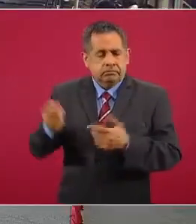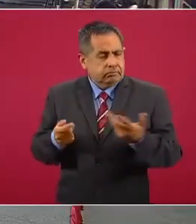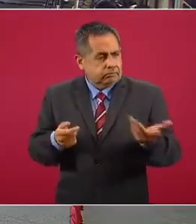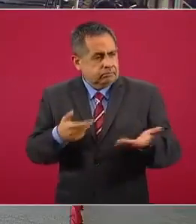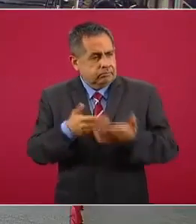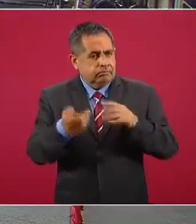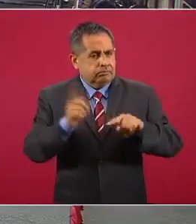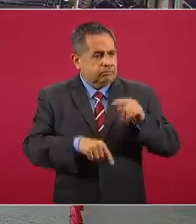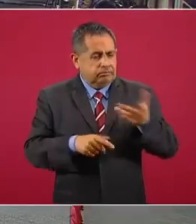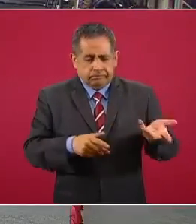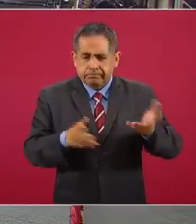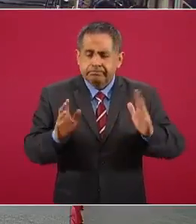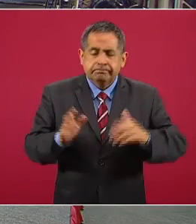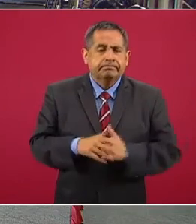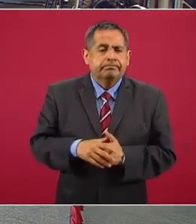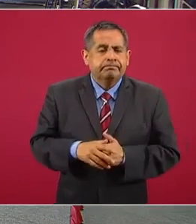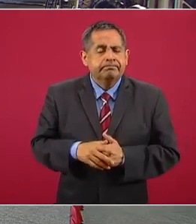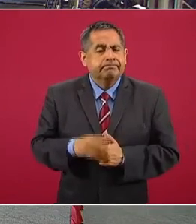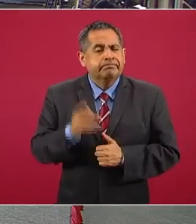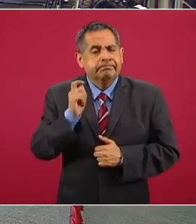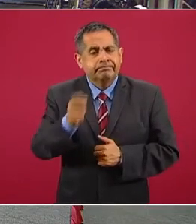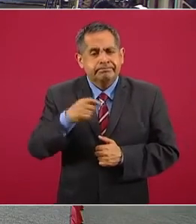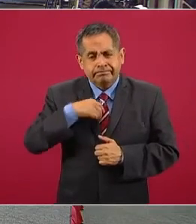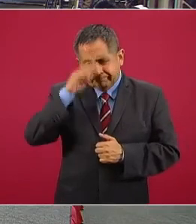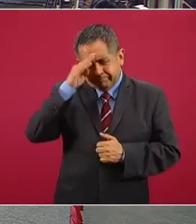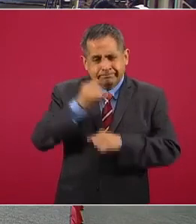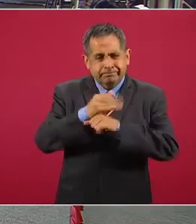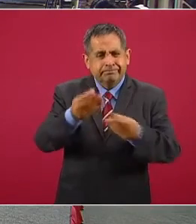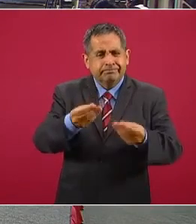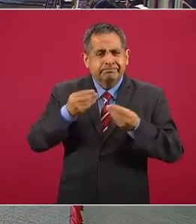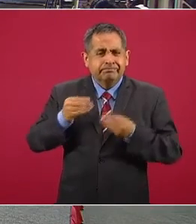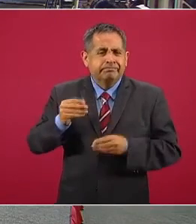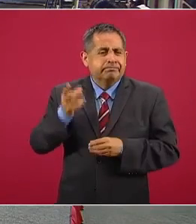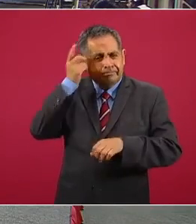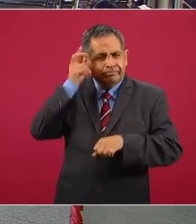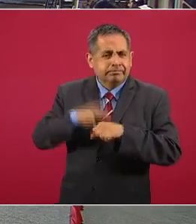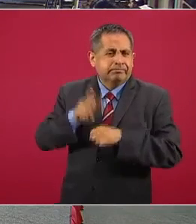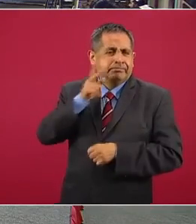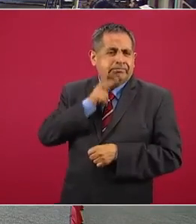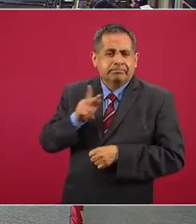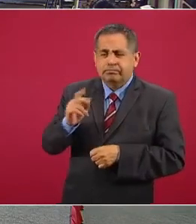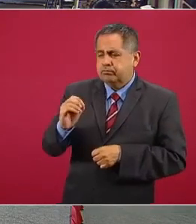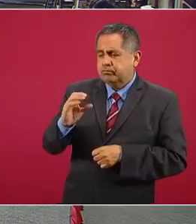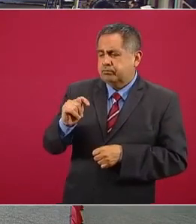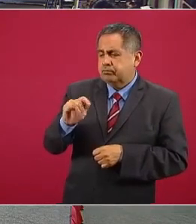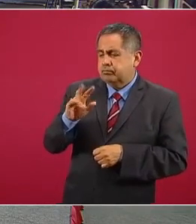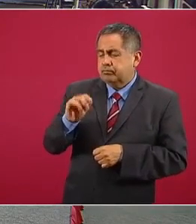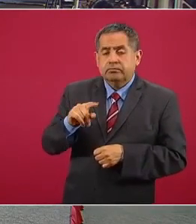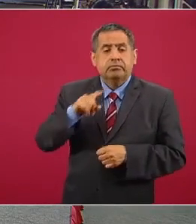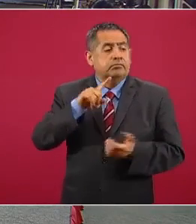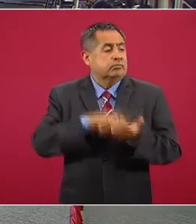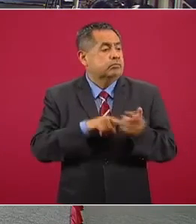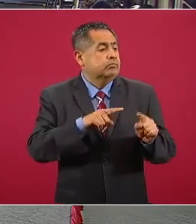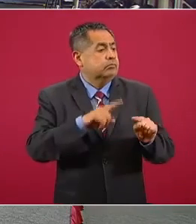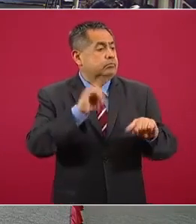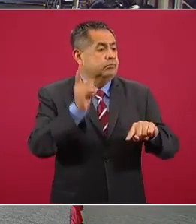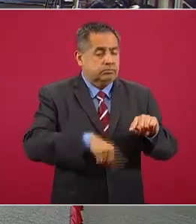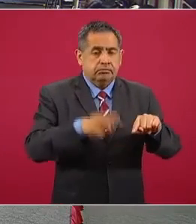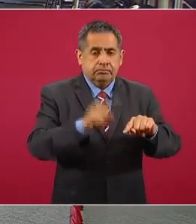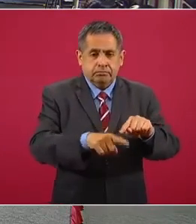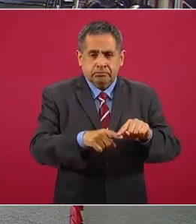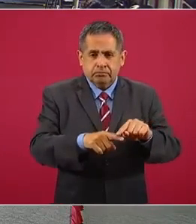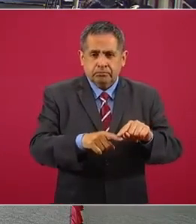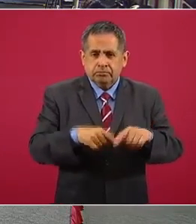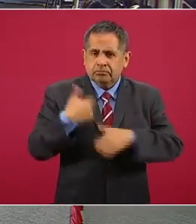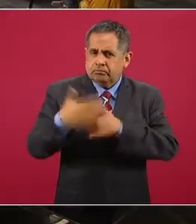¿no? El señor presidente, aquí nos podría informar el director de Pemex, Octavio Oropesa, si con el cese del funcionario, las medidas